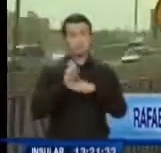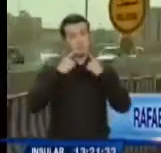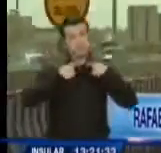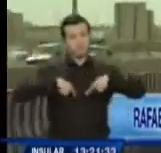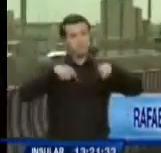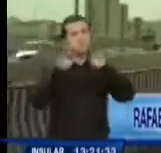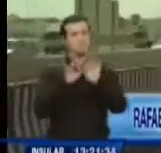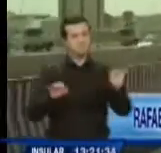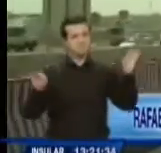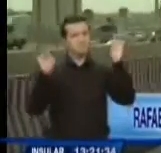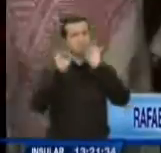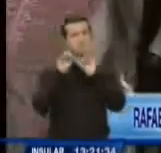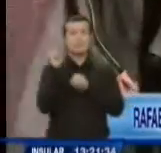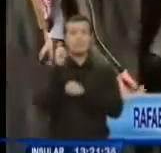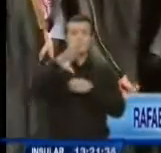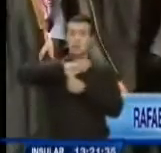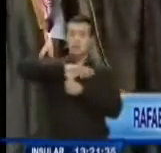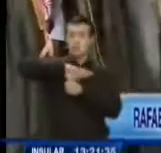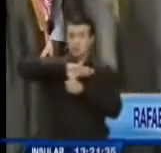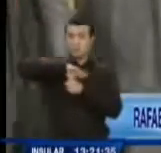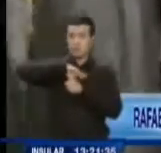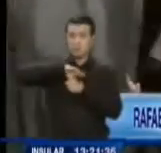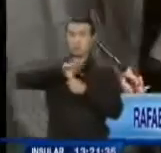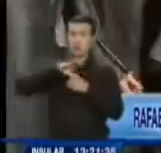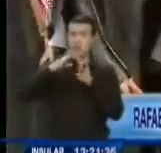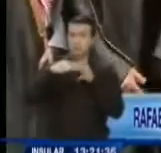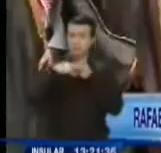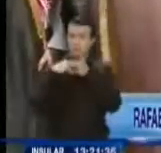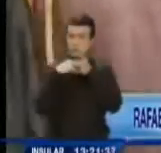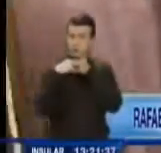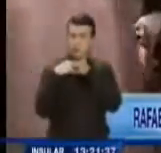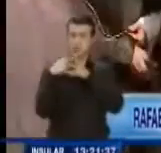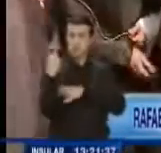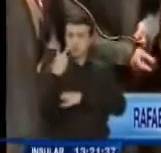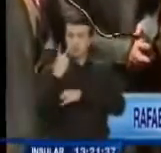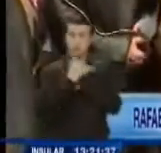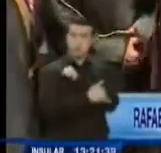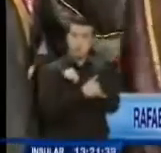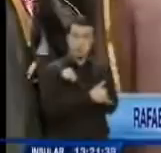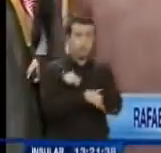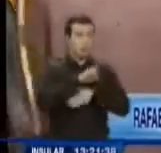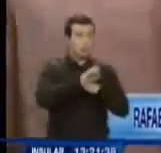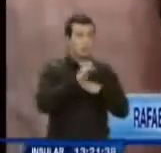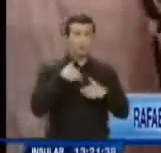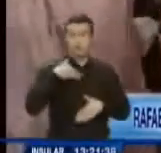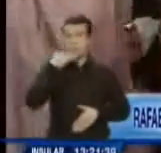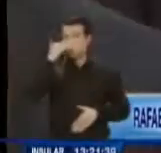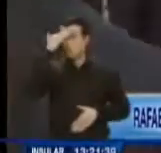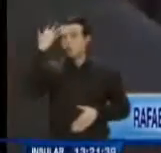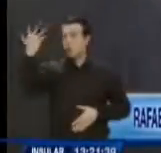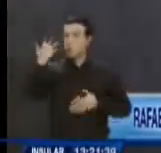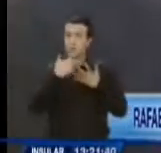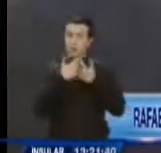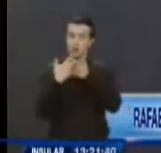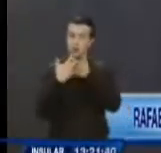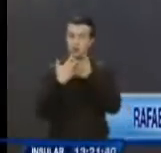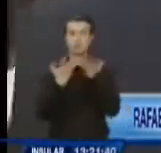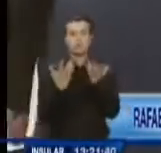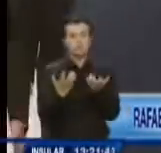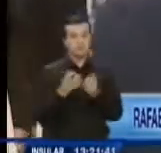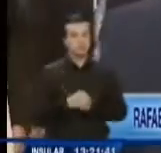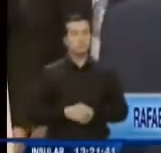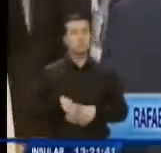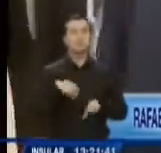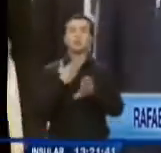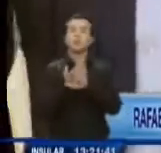de que se abran embajadas para fomentar las relaciones y cooperación entre el jugador y el medio oriente el presidente además